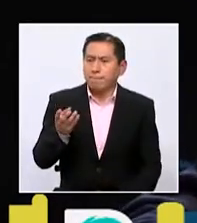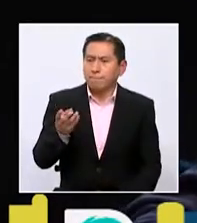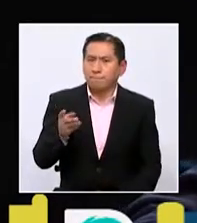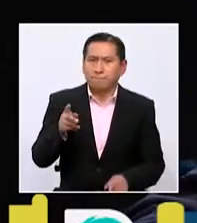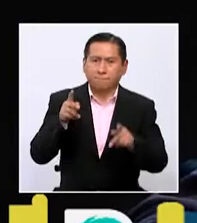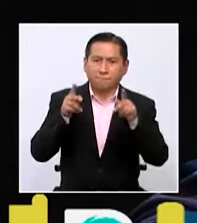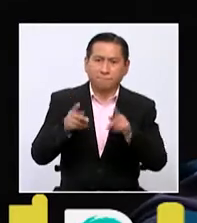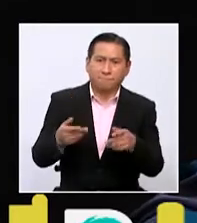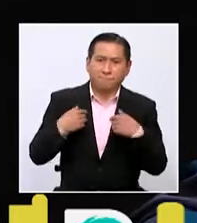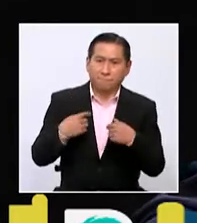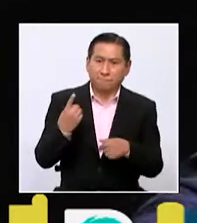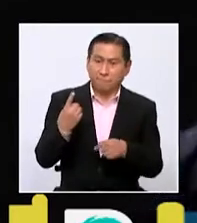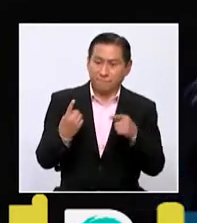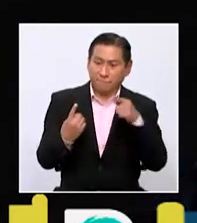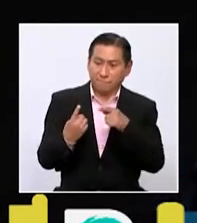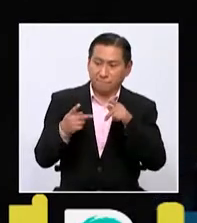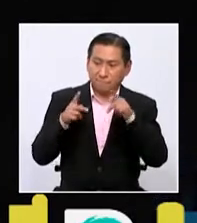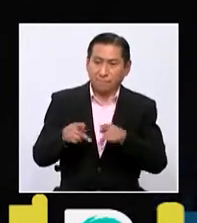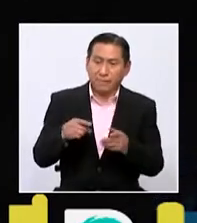persona que tenemos,